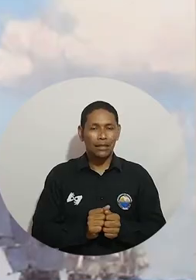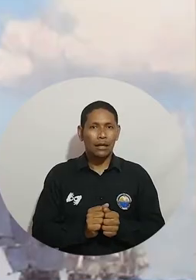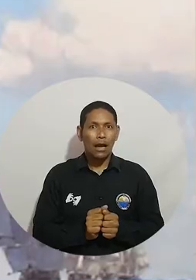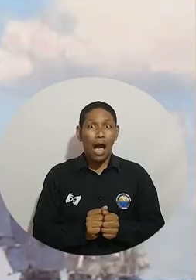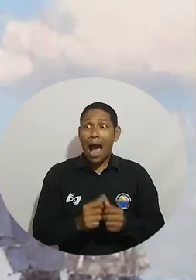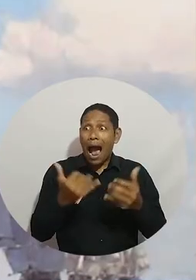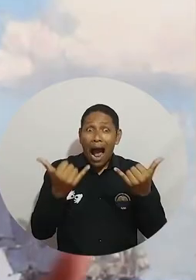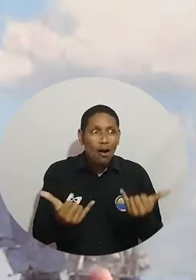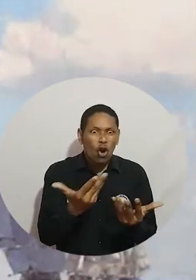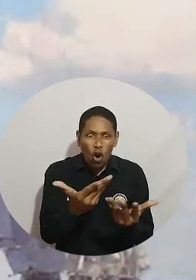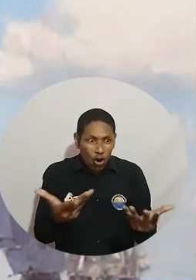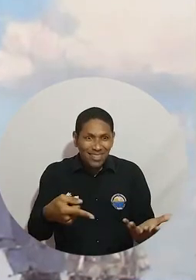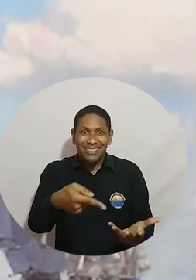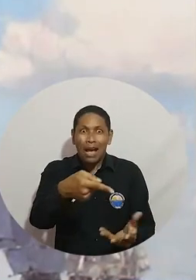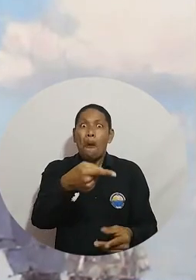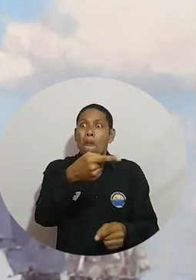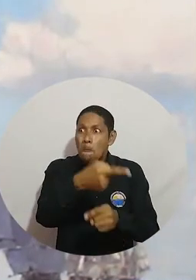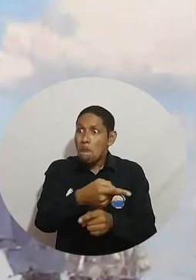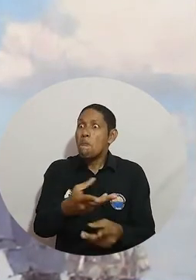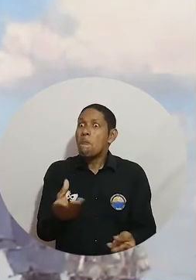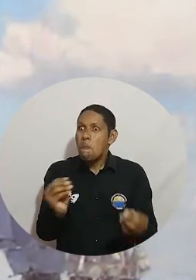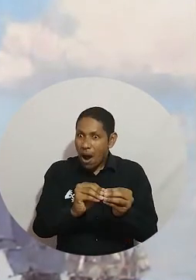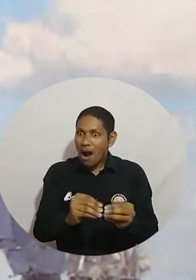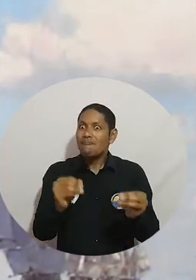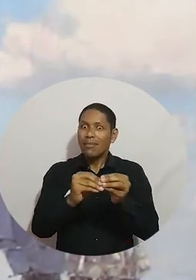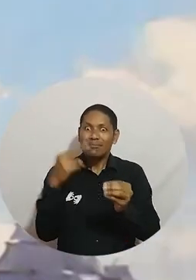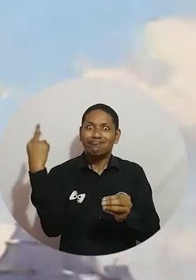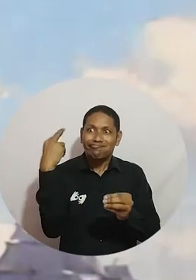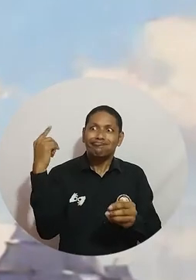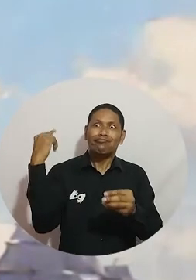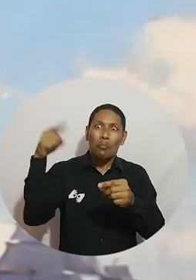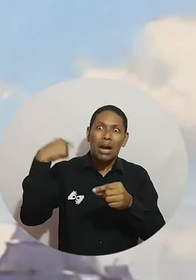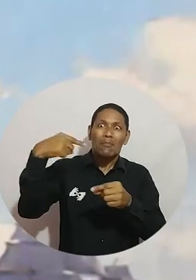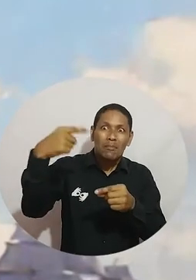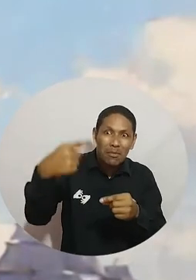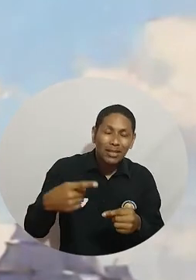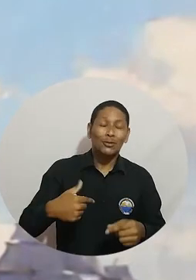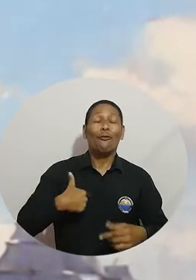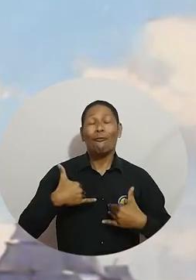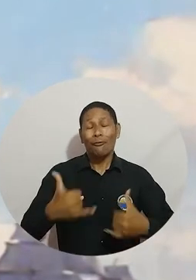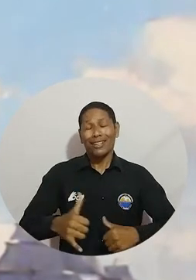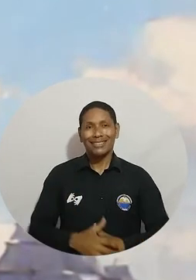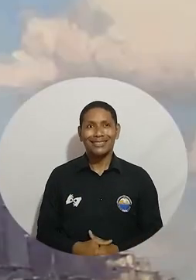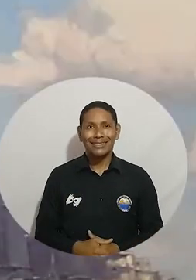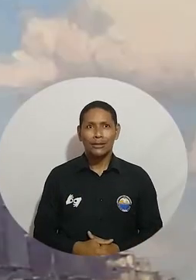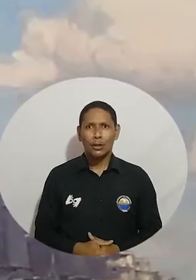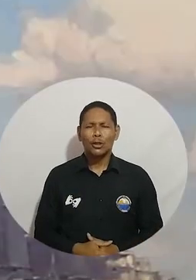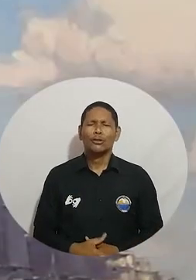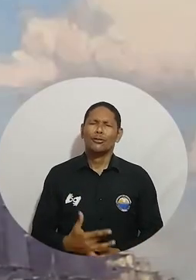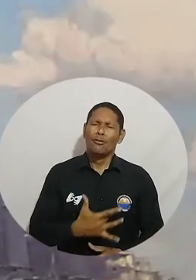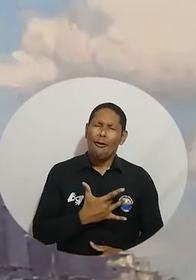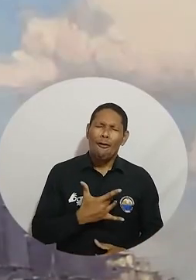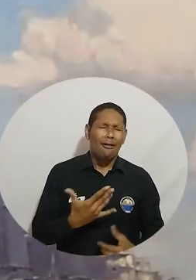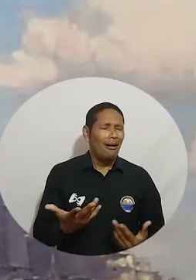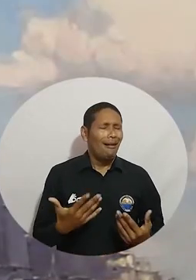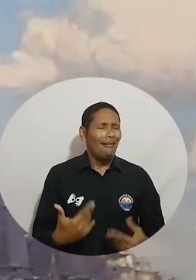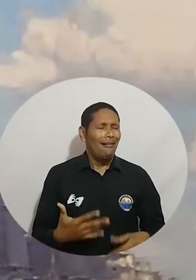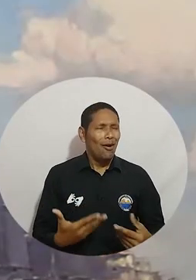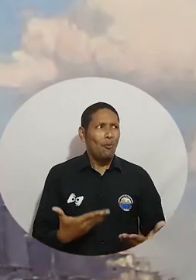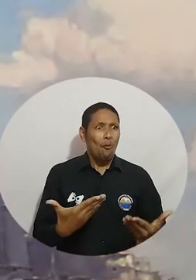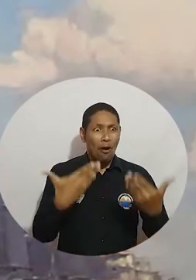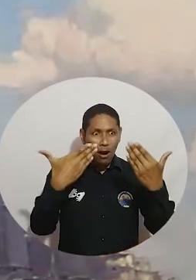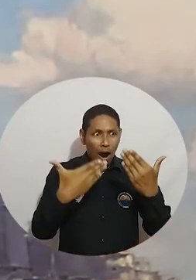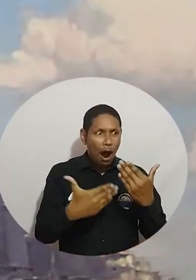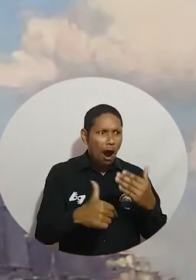pininos. Es maravilloso, cosas como estas deben suceder más a menudo. Estoy muy contento aquí en la universidad, estoy feliz. Recibiendo todas